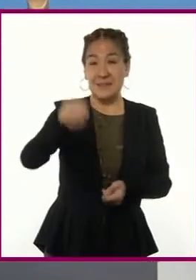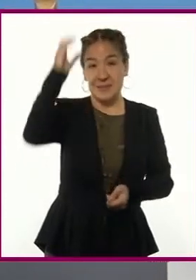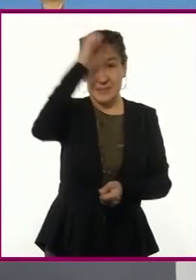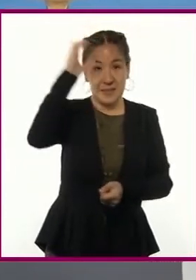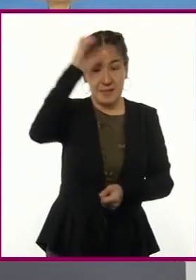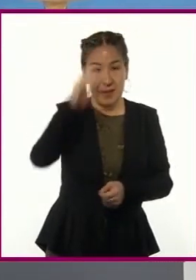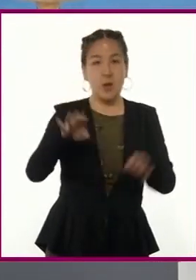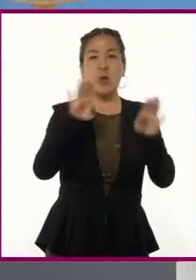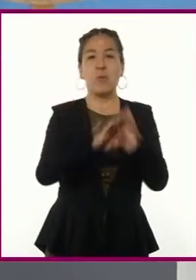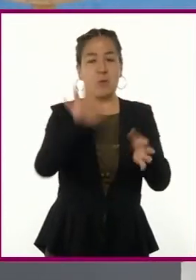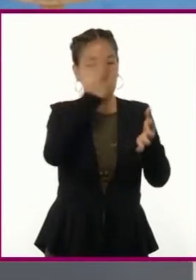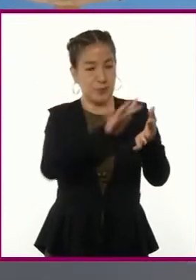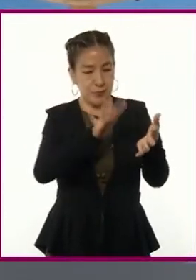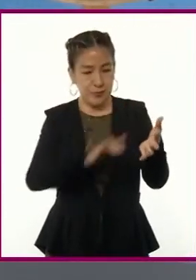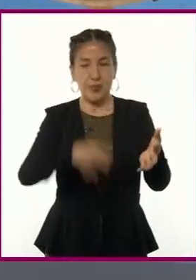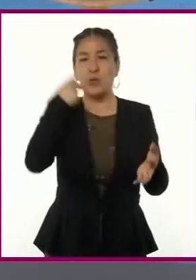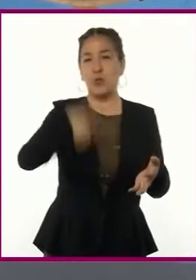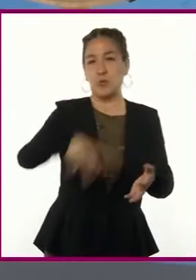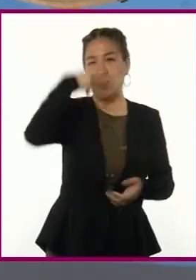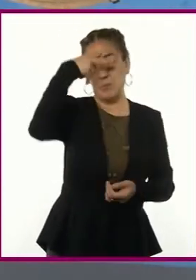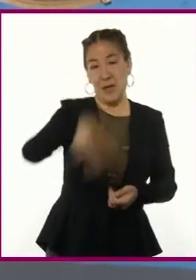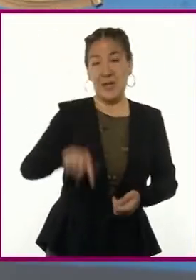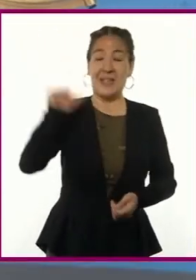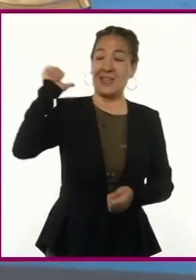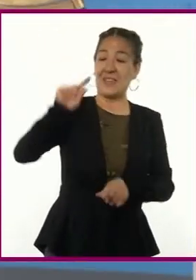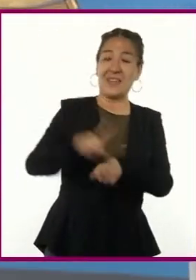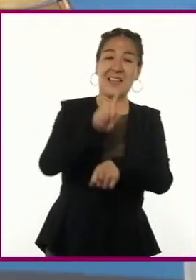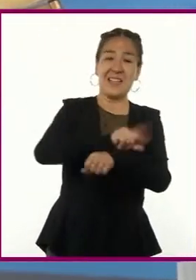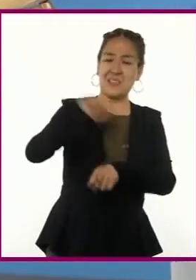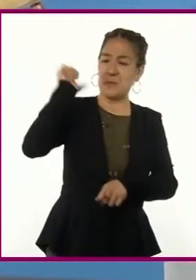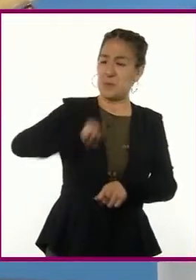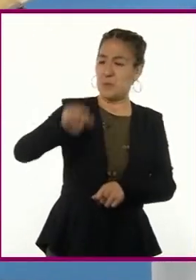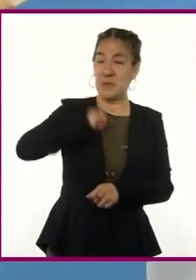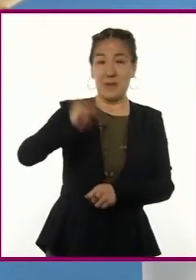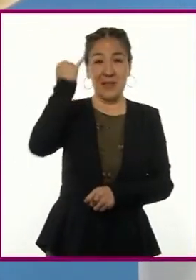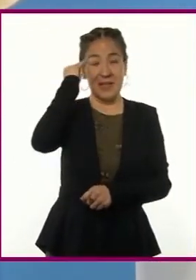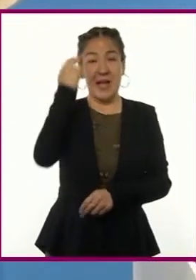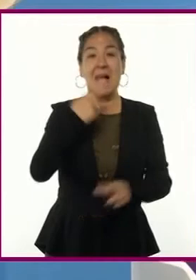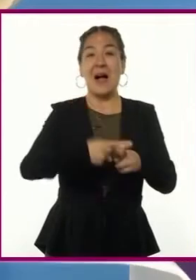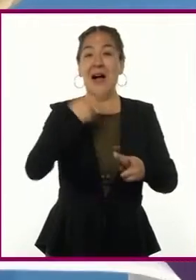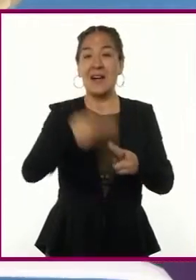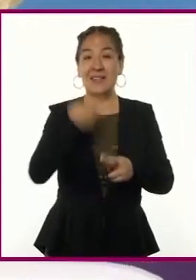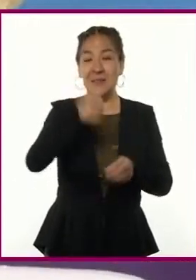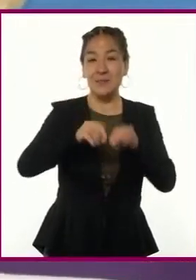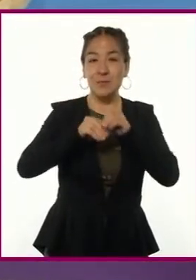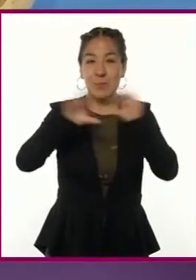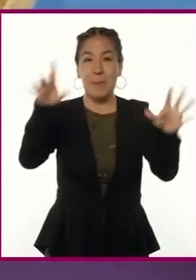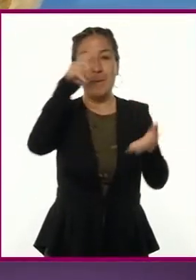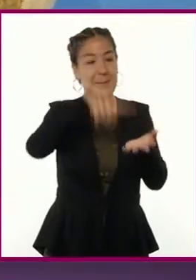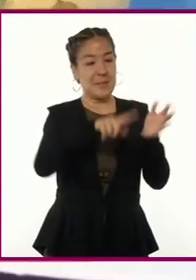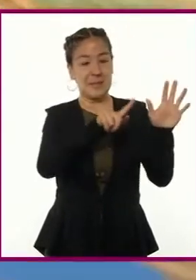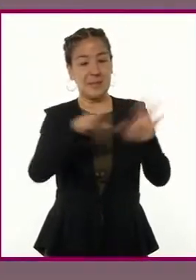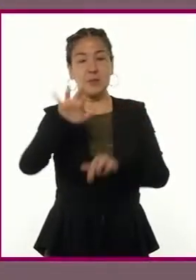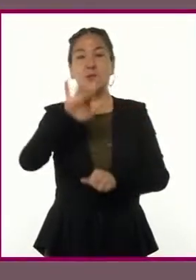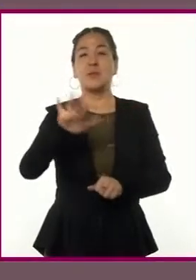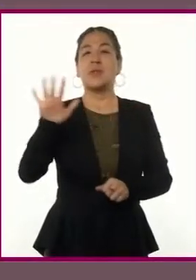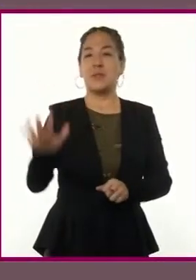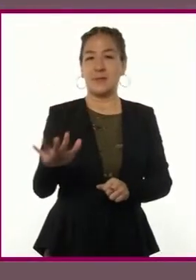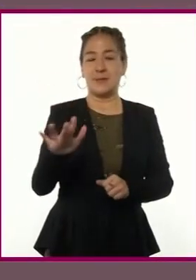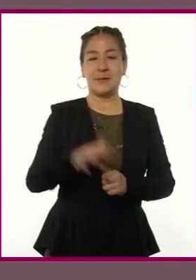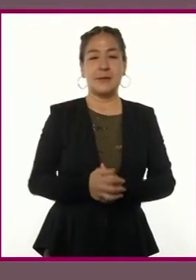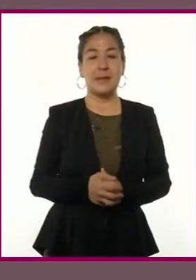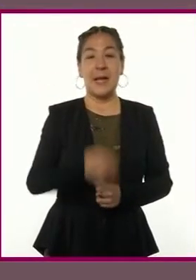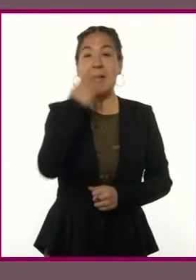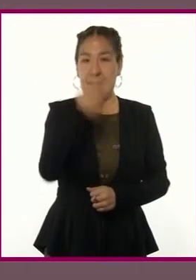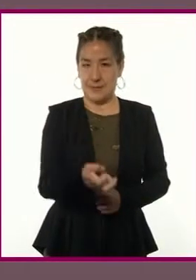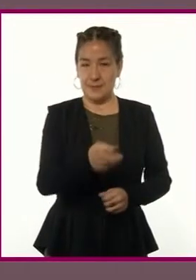y literaria mexicanas, desde la época prehispánica hasta la fecha de la publicación en 1755.